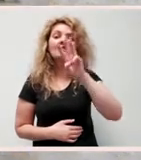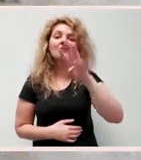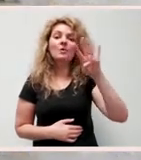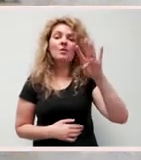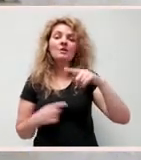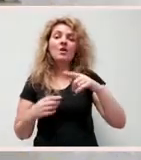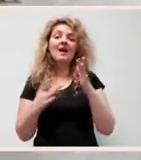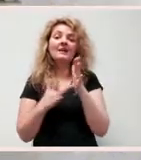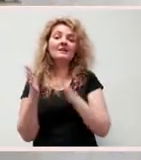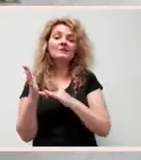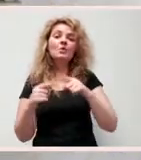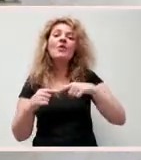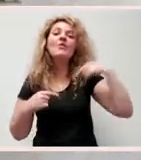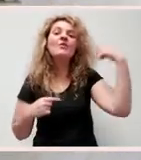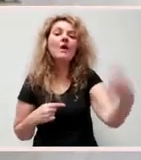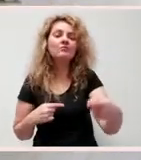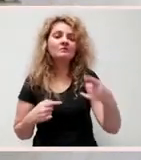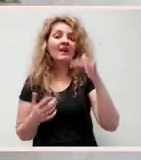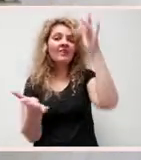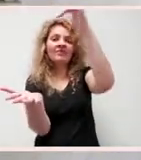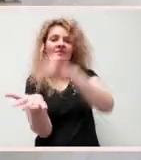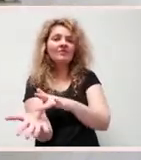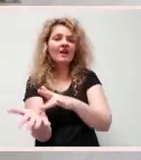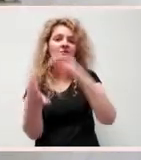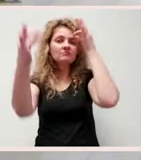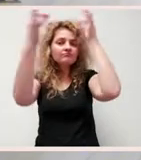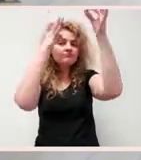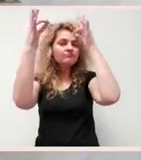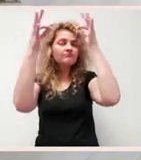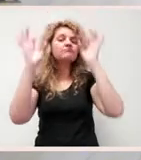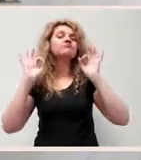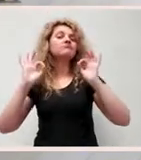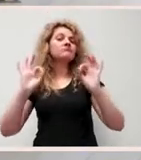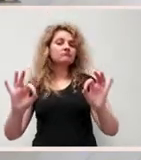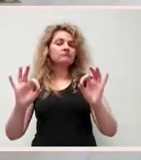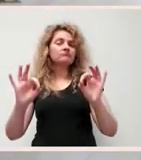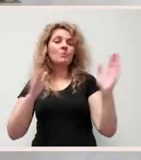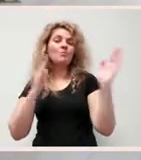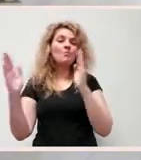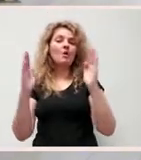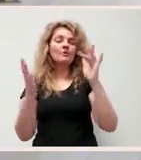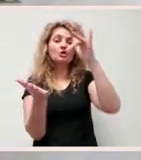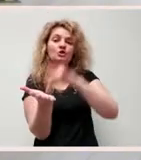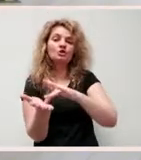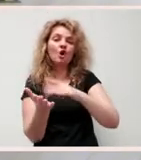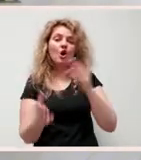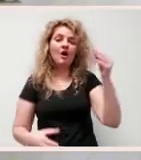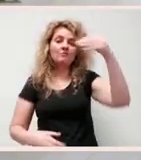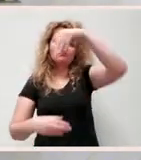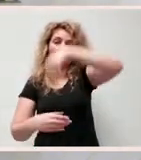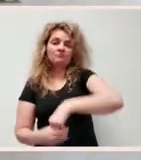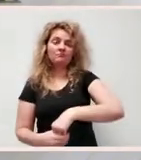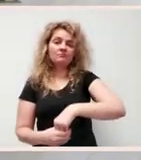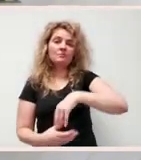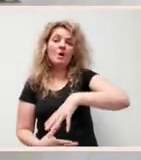datado con unha precisión milimétrica o momento en que se colocou este miliario. E logo aparece a parte máis relevante